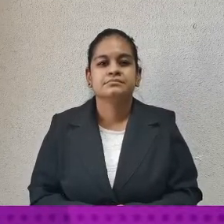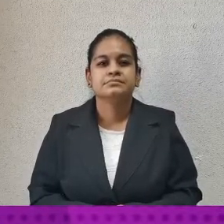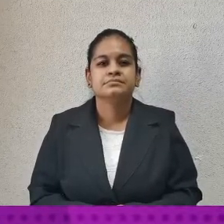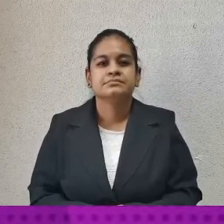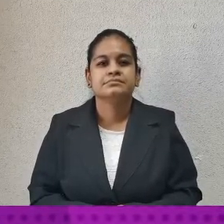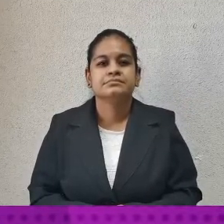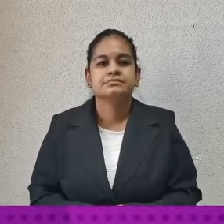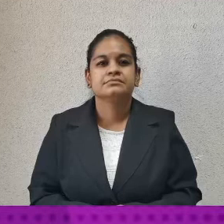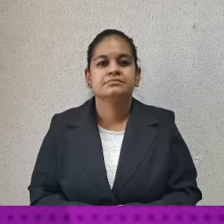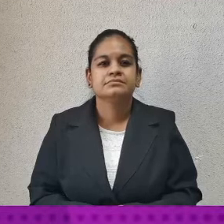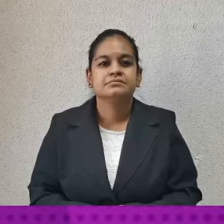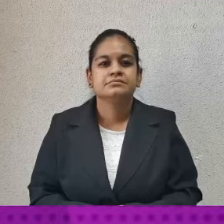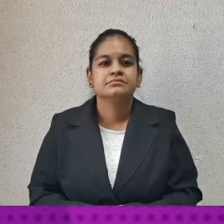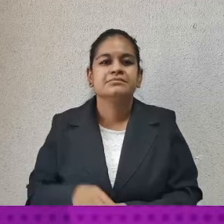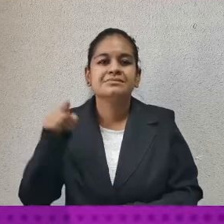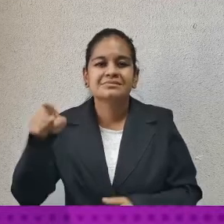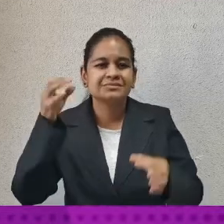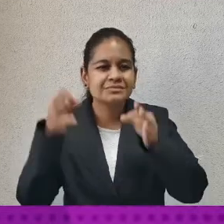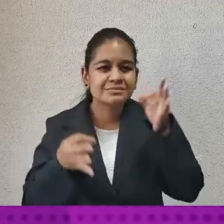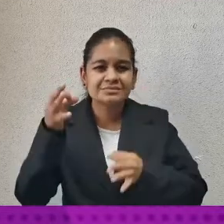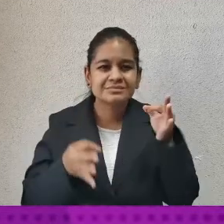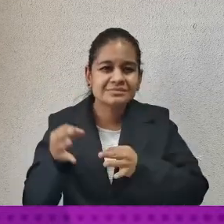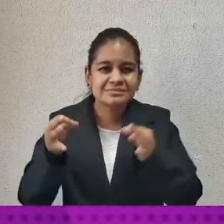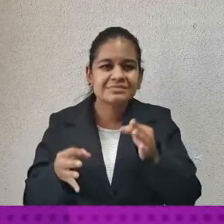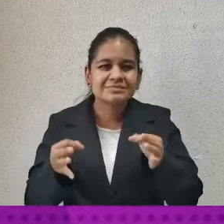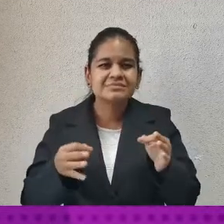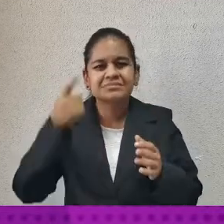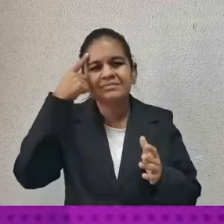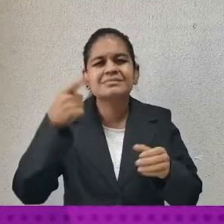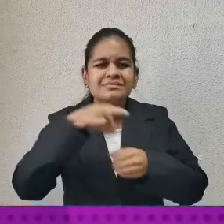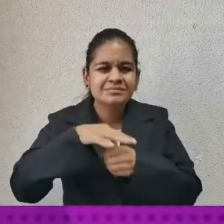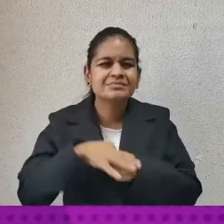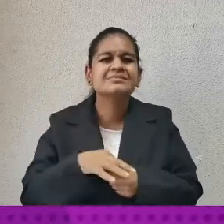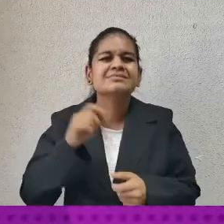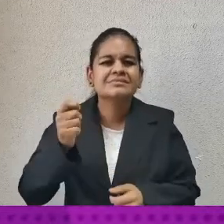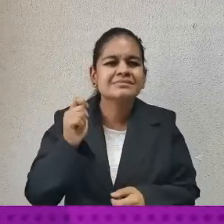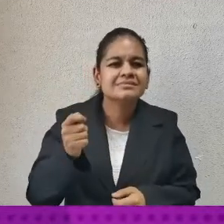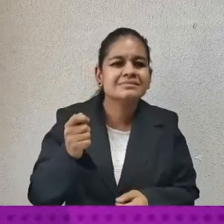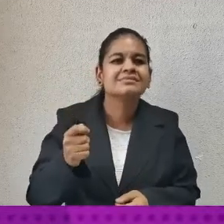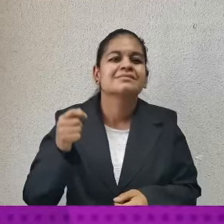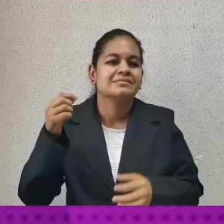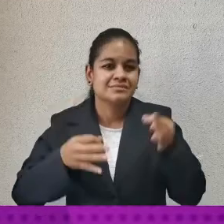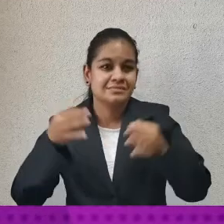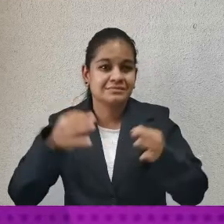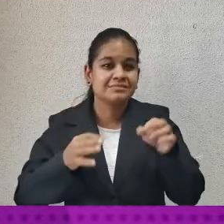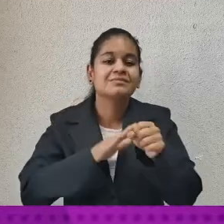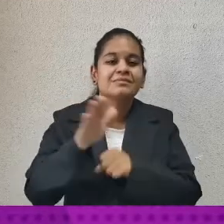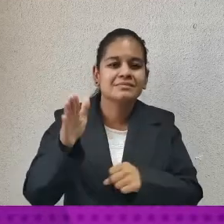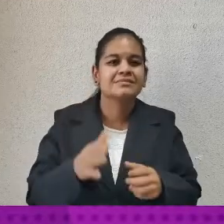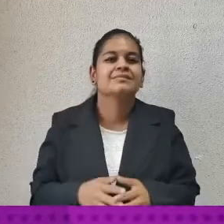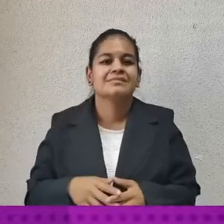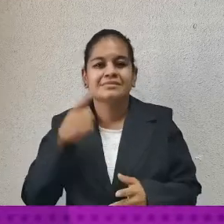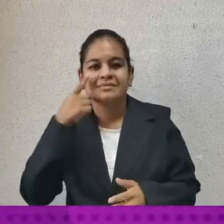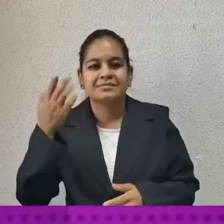de alguna forma, en un tribunal electoral o salas de un tribunal electoral del Poder Judicial de la Federación? ¿Cómo no? Ahorita